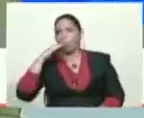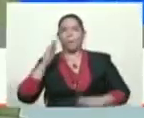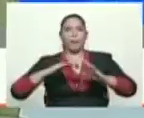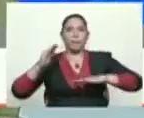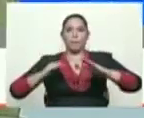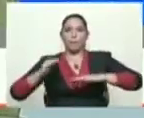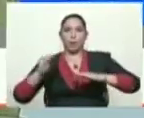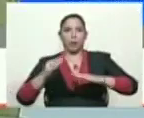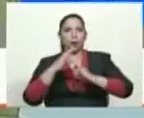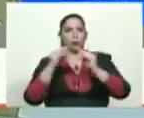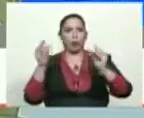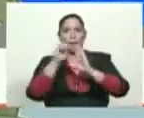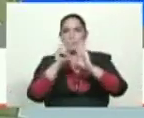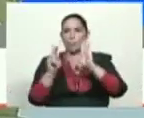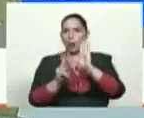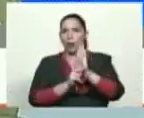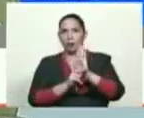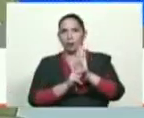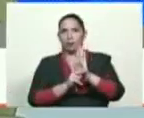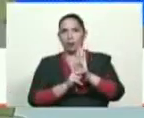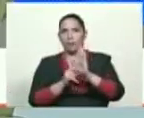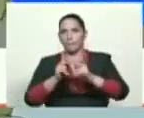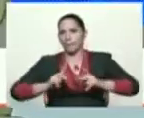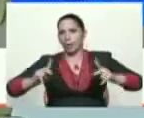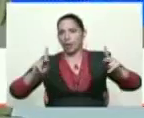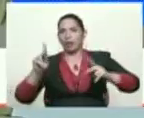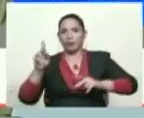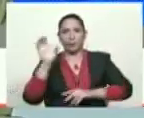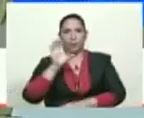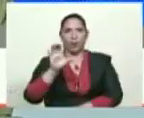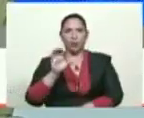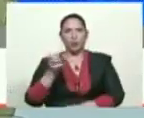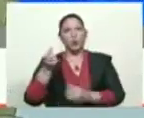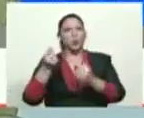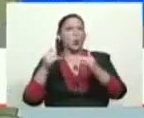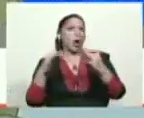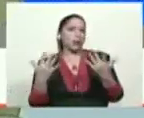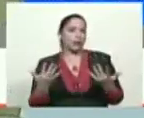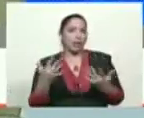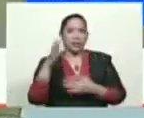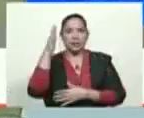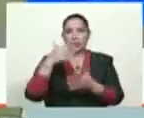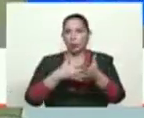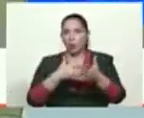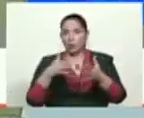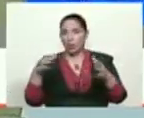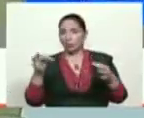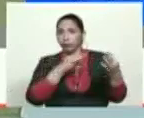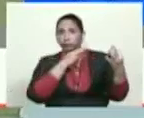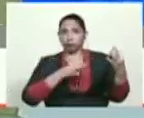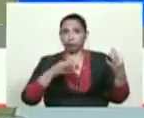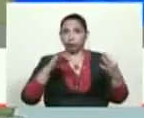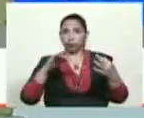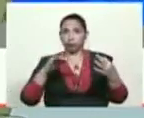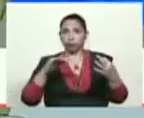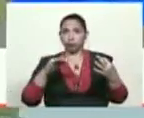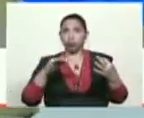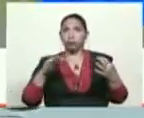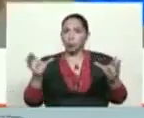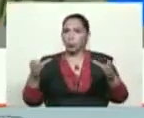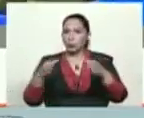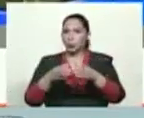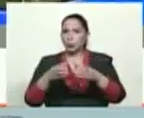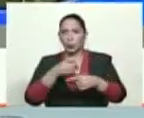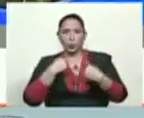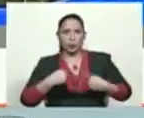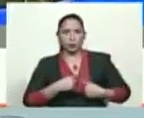parques y plazas del país cuánta orquesta de salsa y en venezuela- 345 mil orquestas hay donde corazón